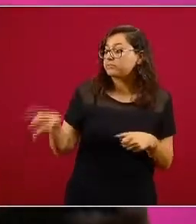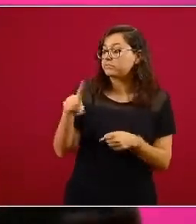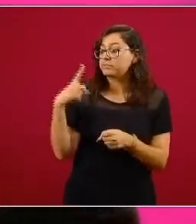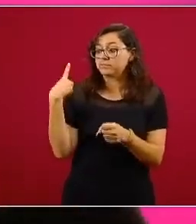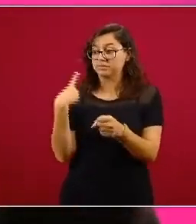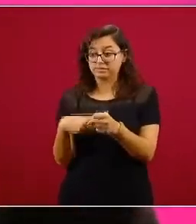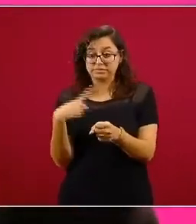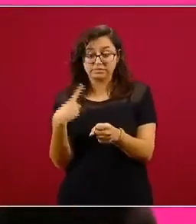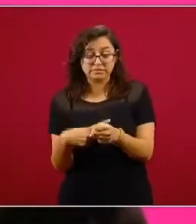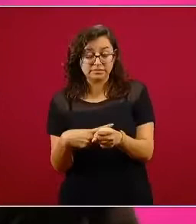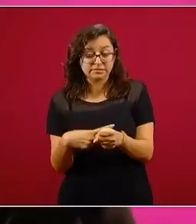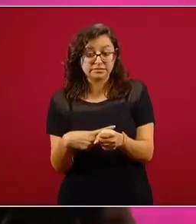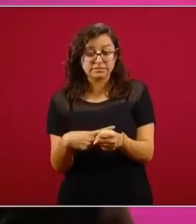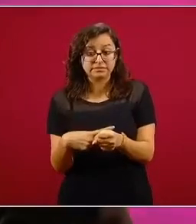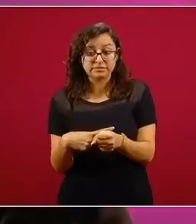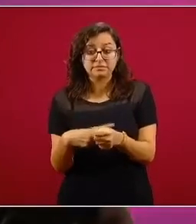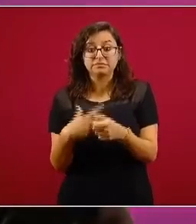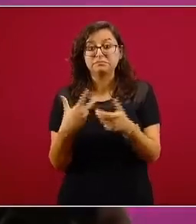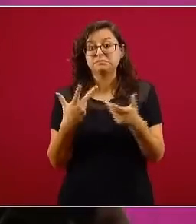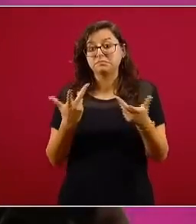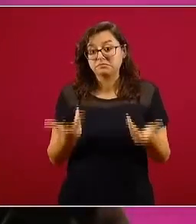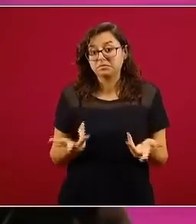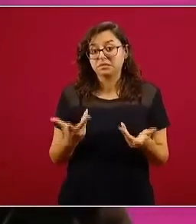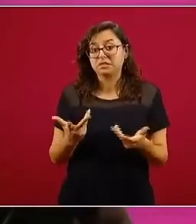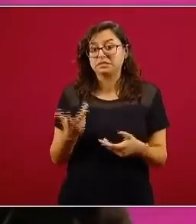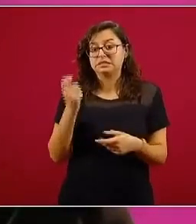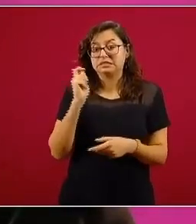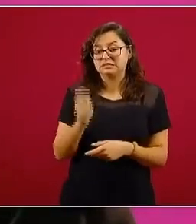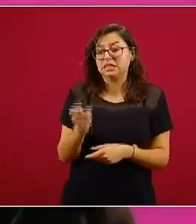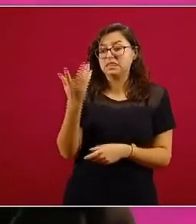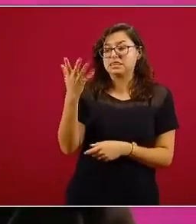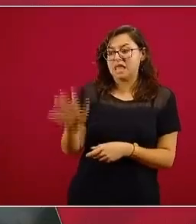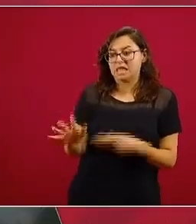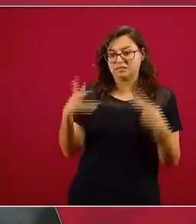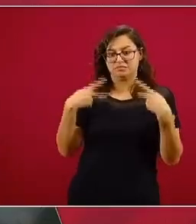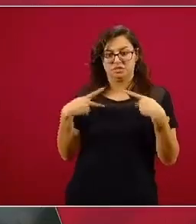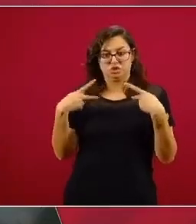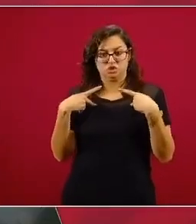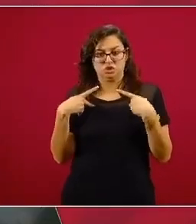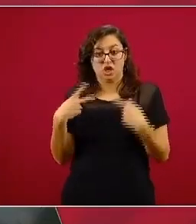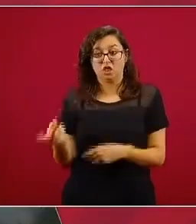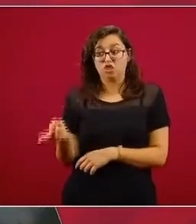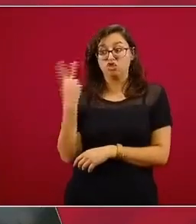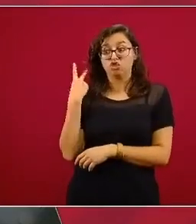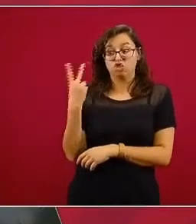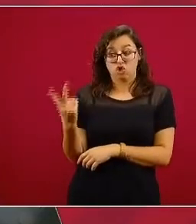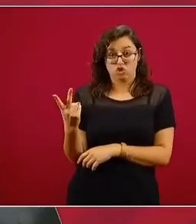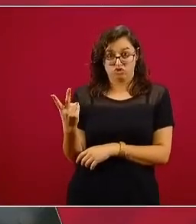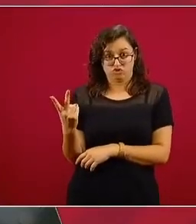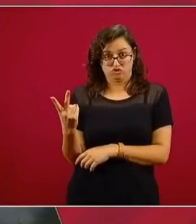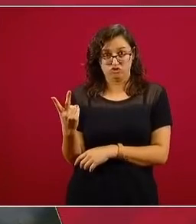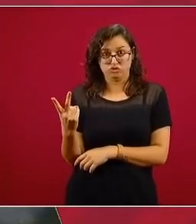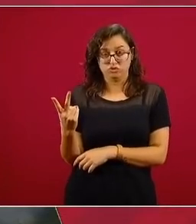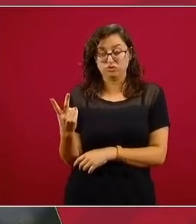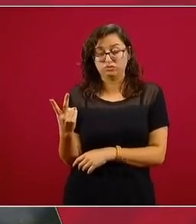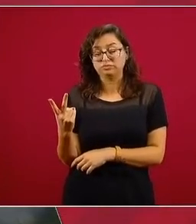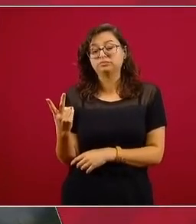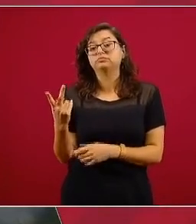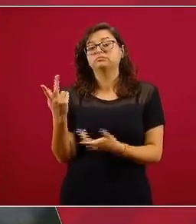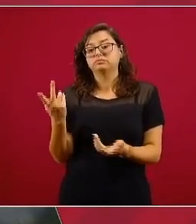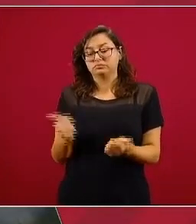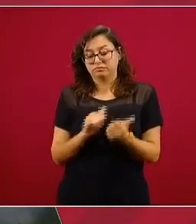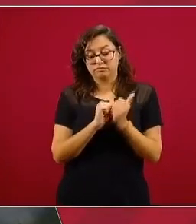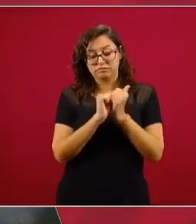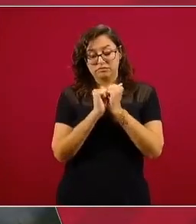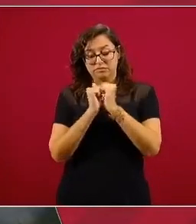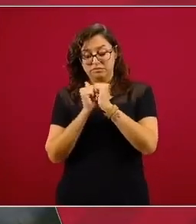que son aproximadamente 2 de cada 10 de las infectadas o enfermas por COVID, que